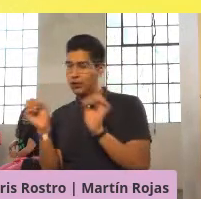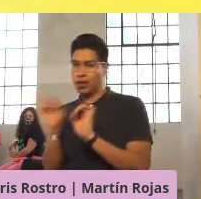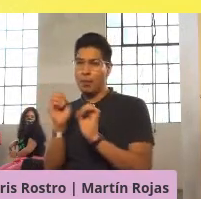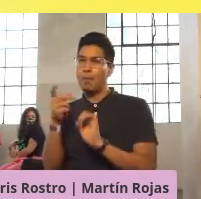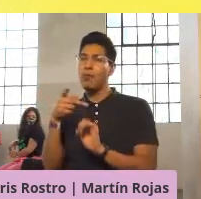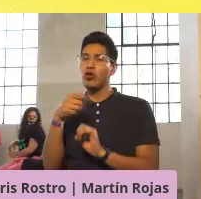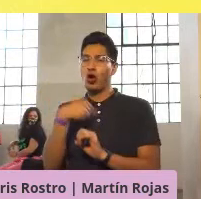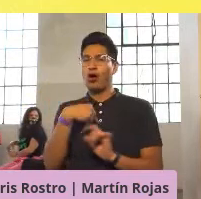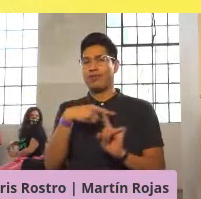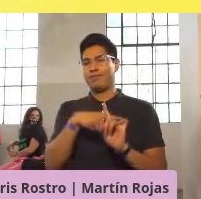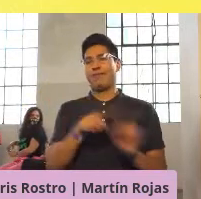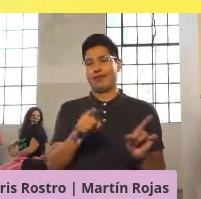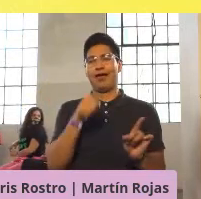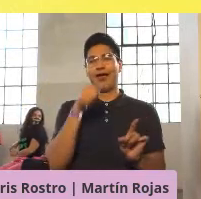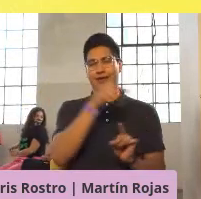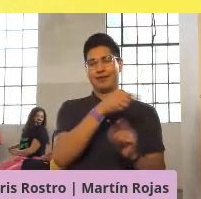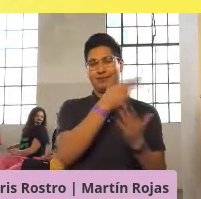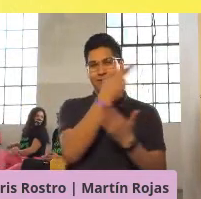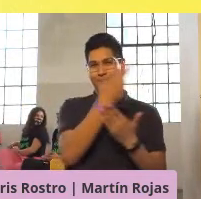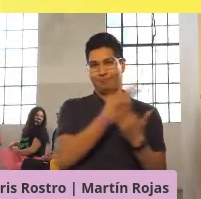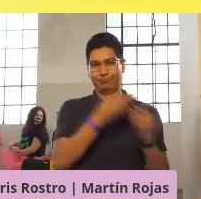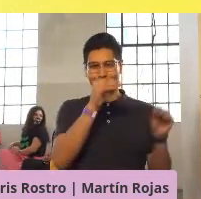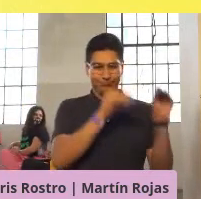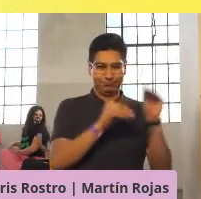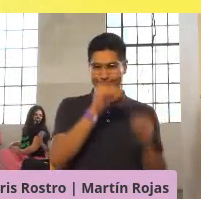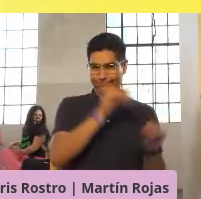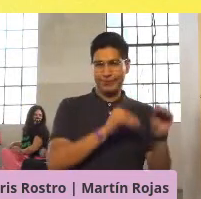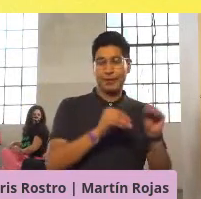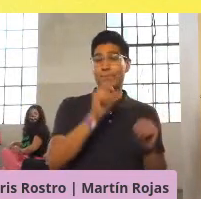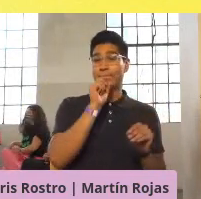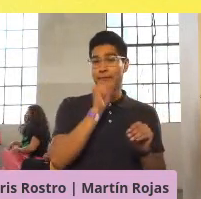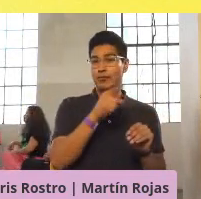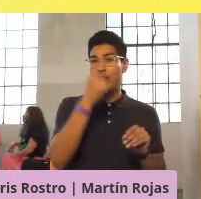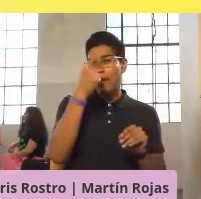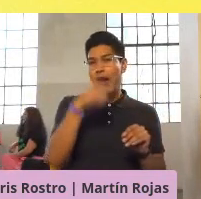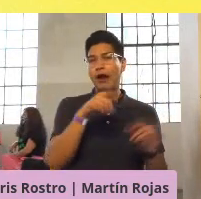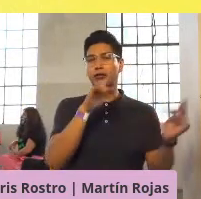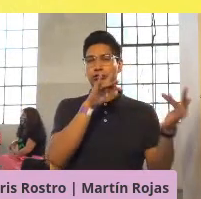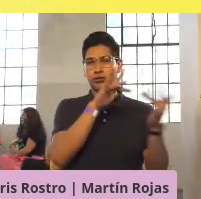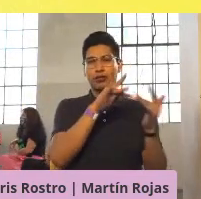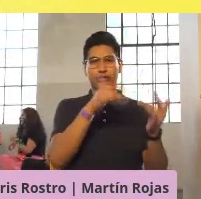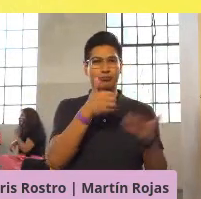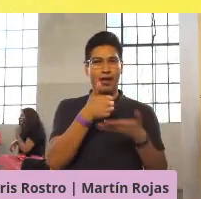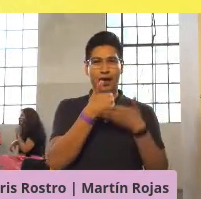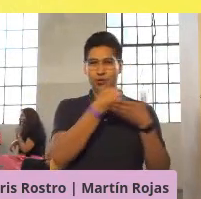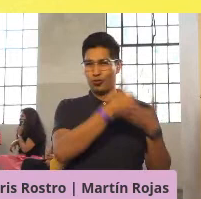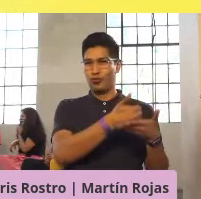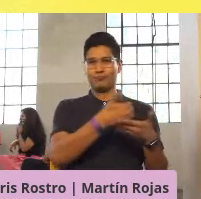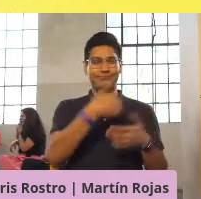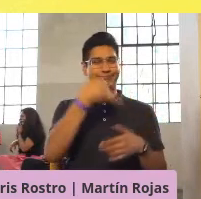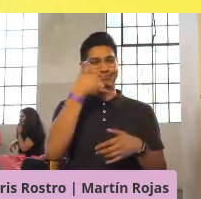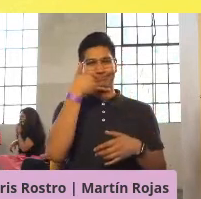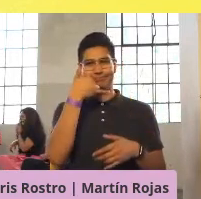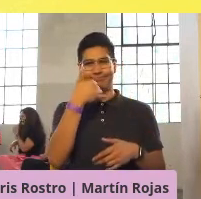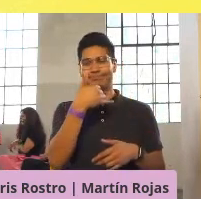dibujitos, haciendo videos, contestando llamadas en la línea de ayuda, etcétera. Pero es eso, también es una chamba que a mí me parece muy admirable